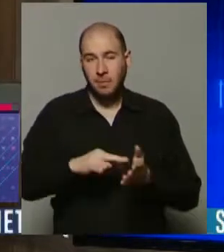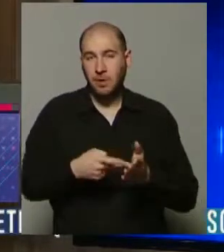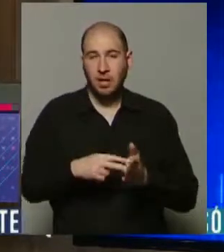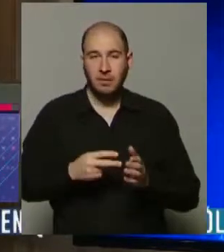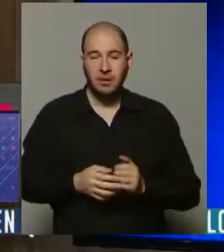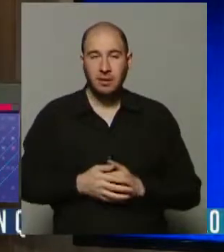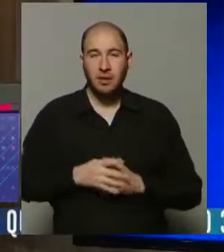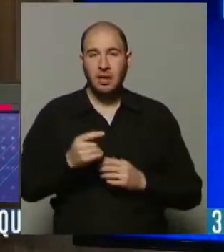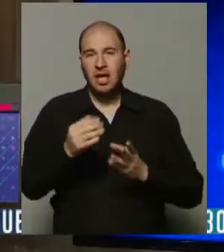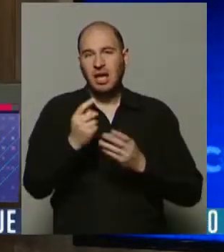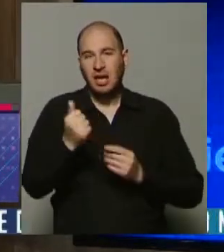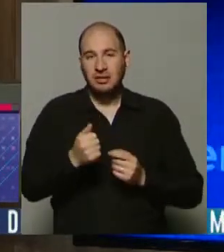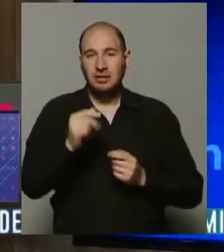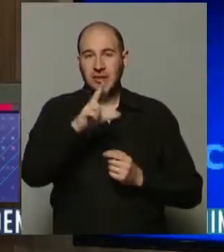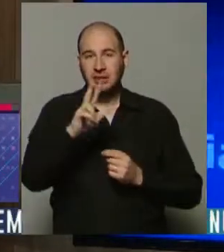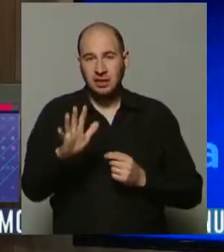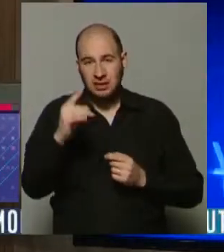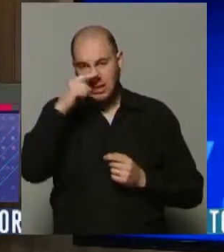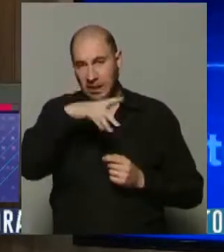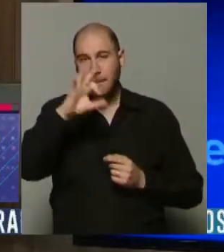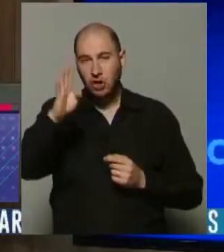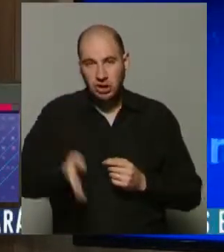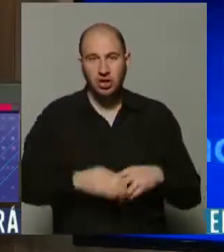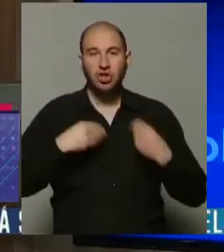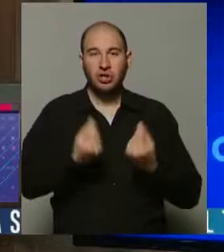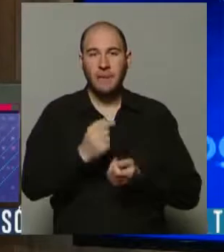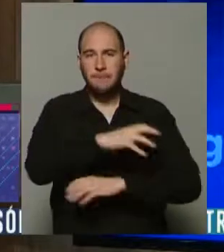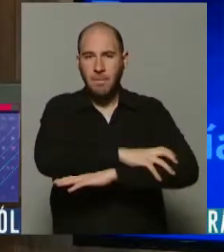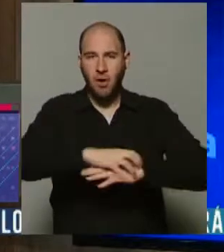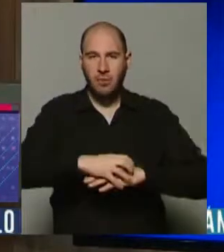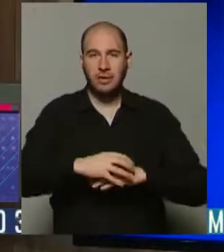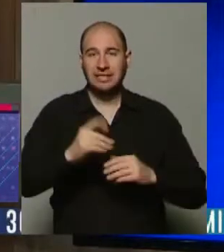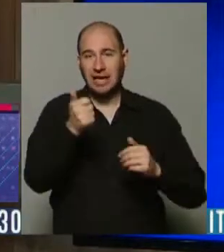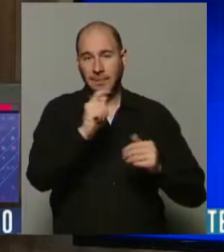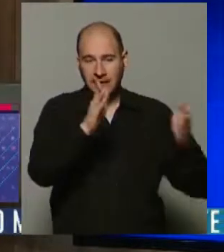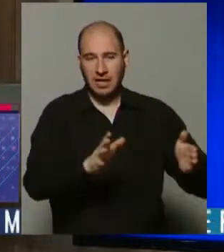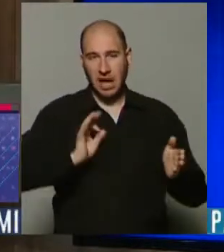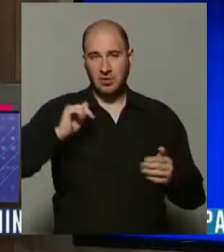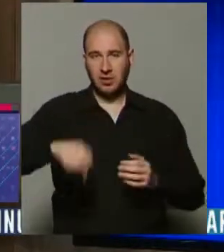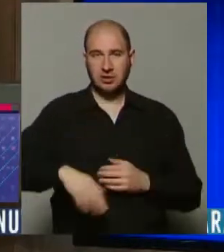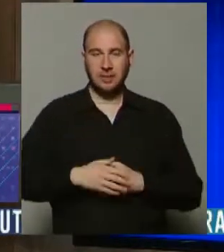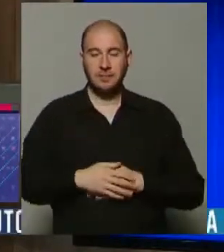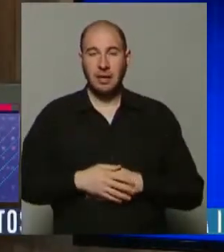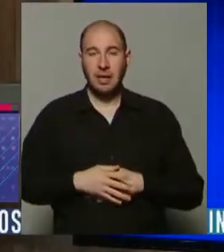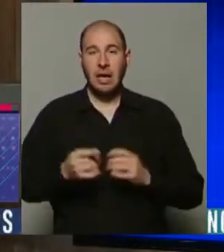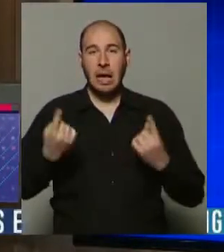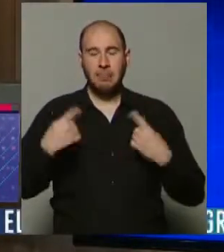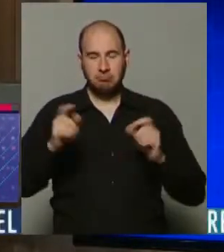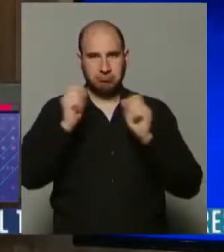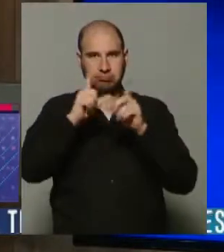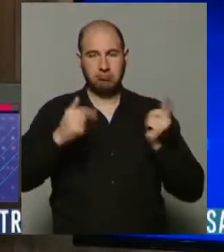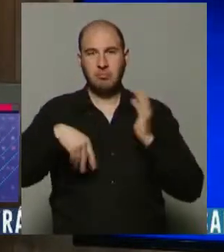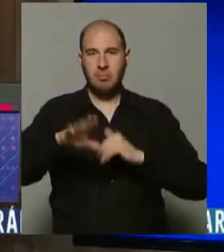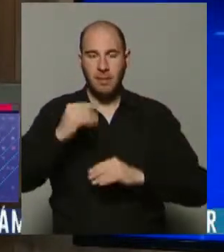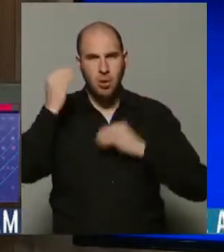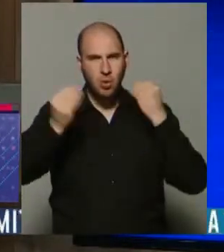flagelo, cerró prácticamente con un 37% el nivel de pobreza en el primer semestre de este año, pero lo más llamativo y